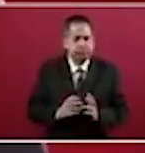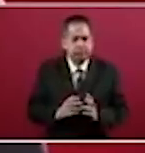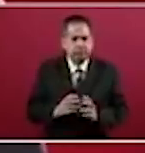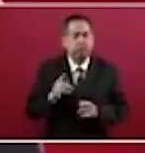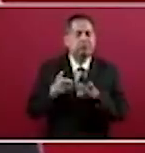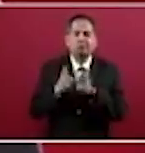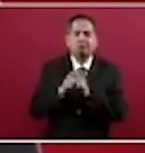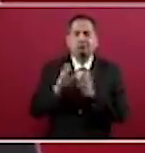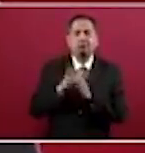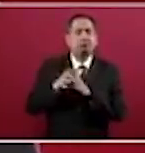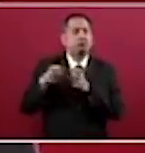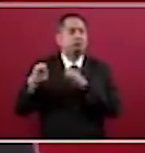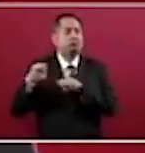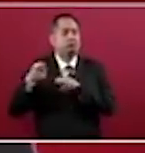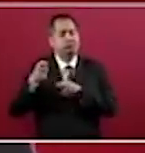neoliberal